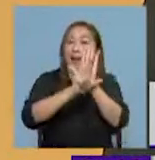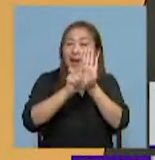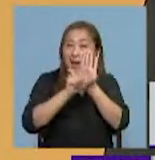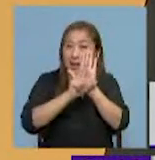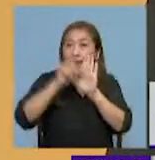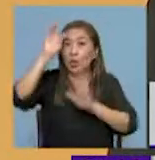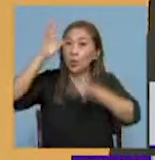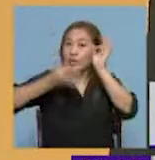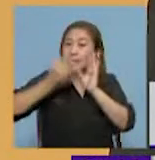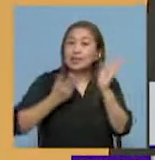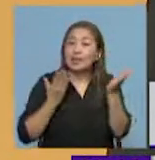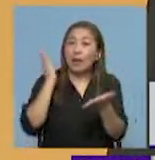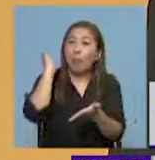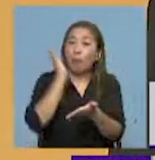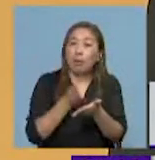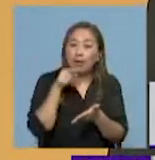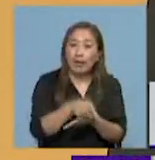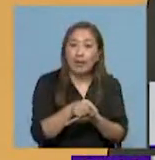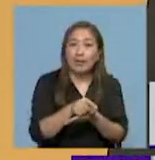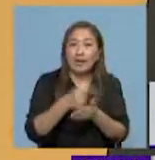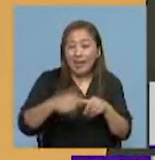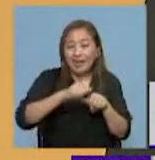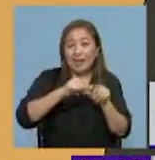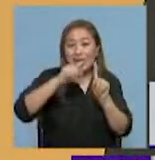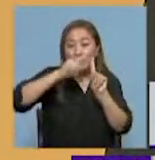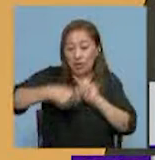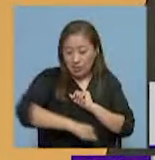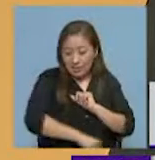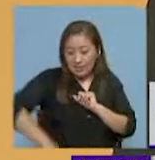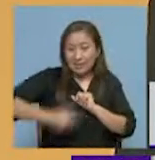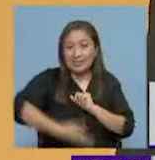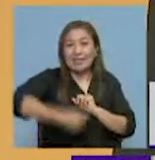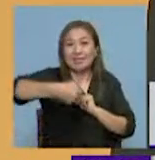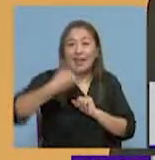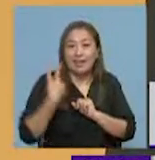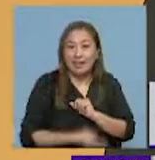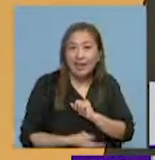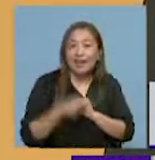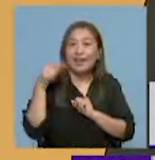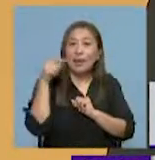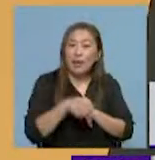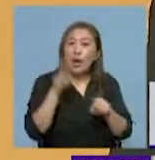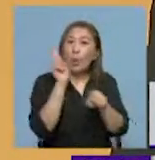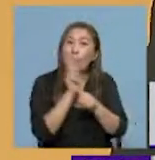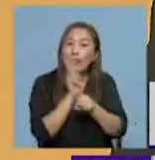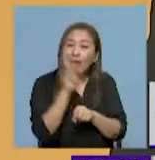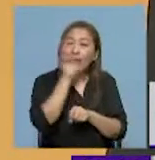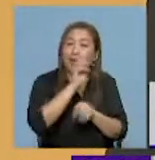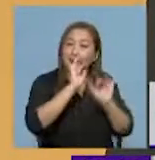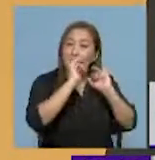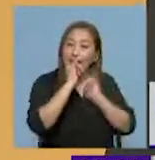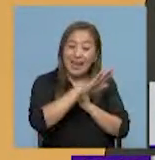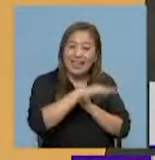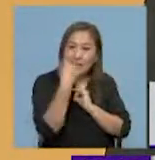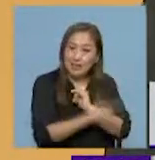judicial se elige como método la cesárea porque es el método que menos riesgo pone para esa niña con